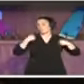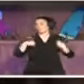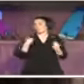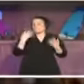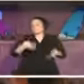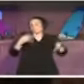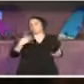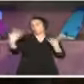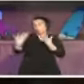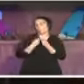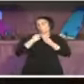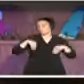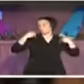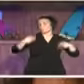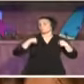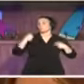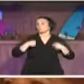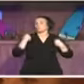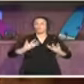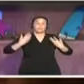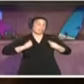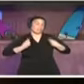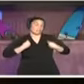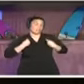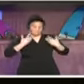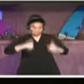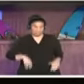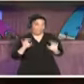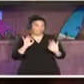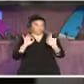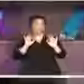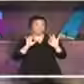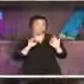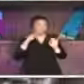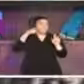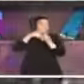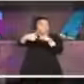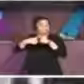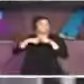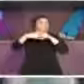Para compartir.